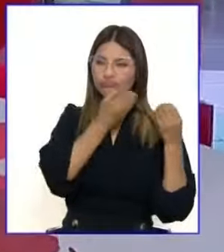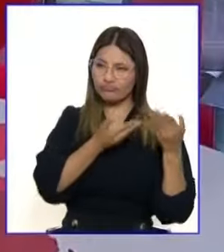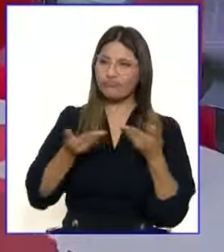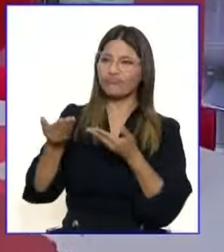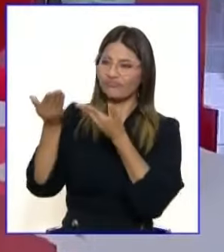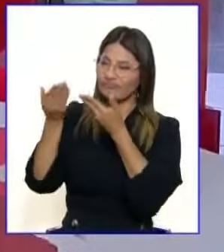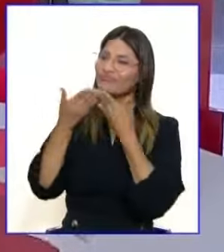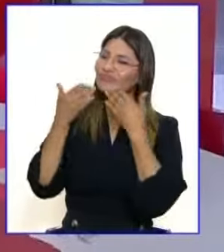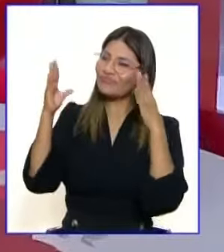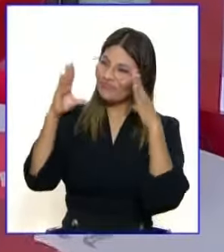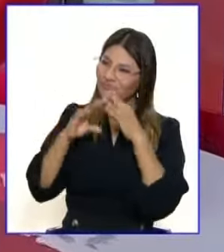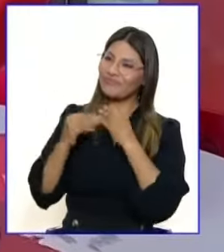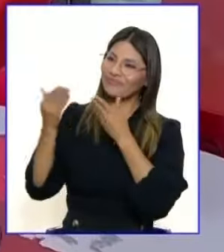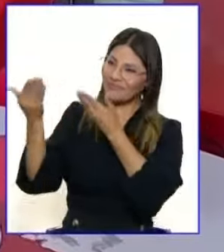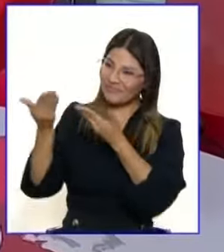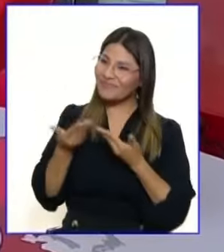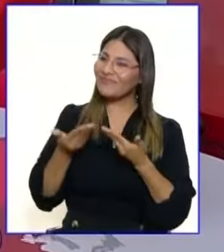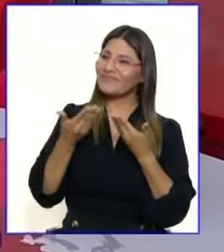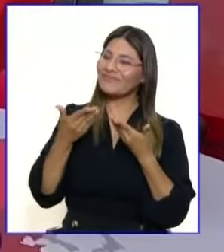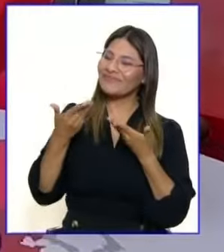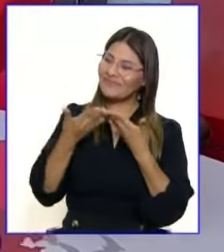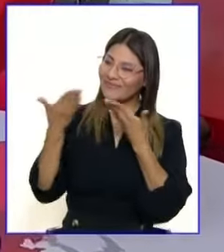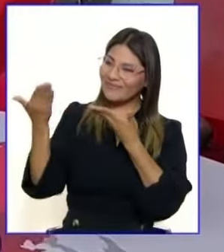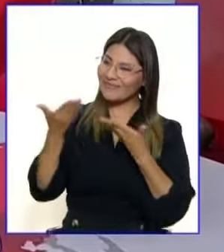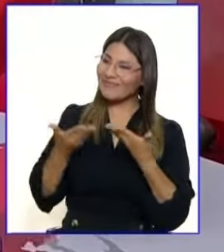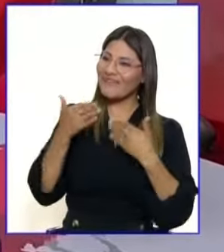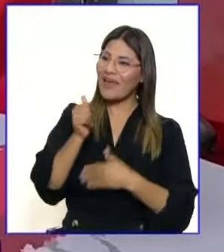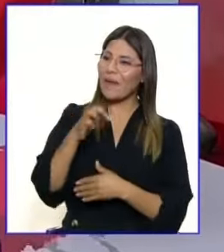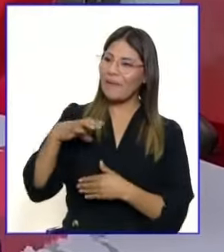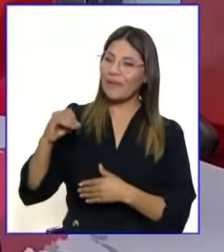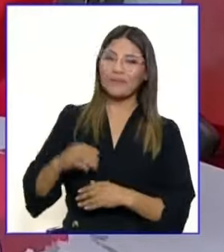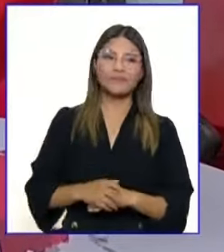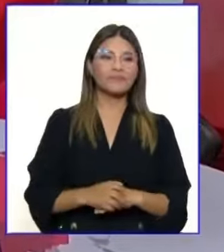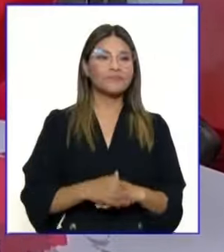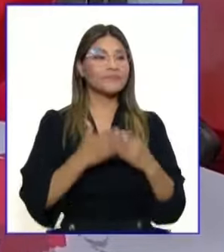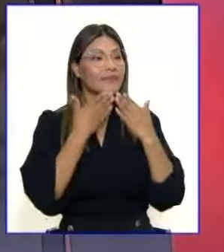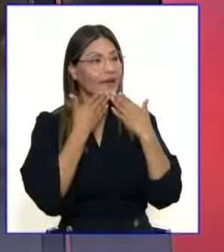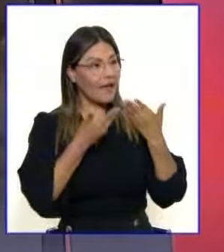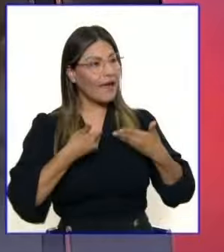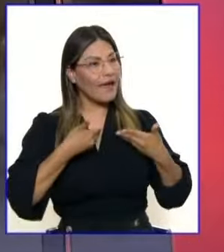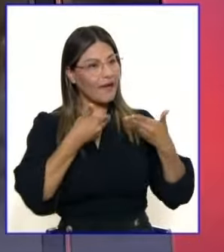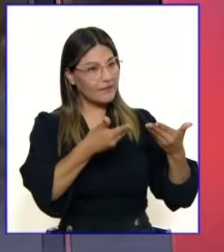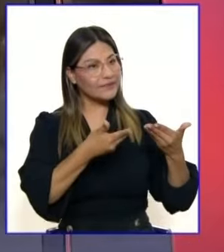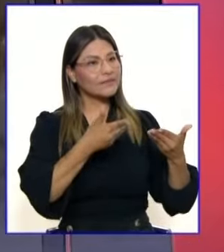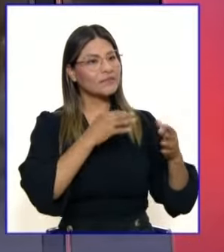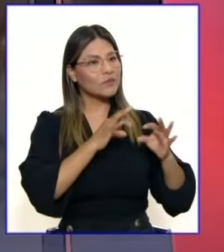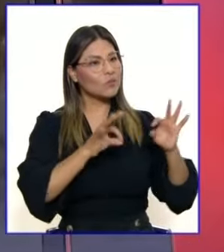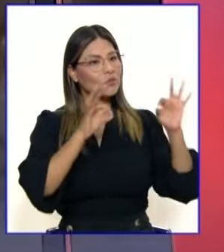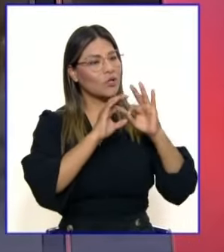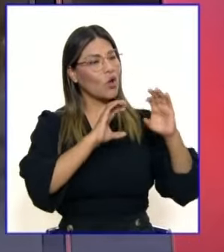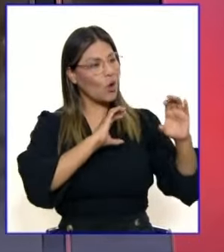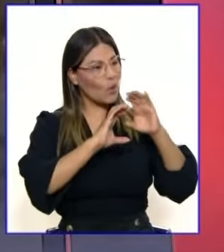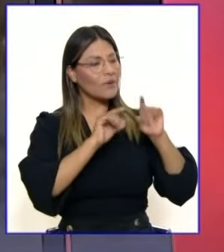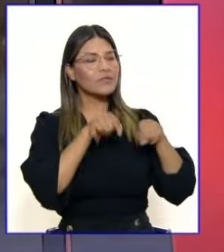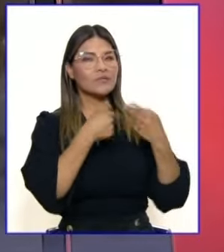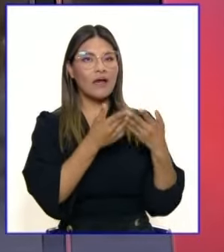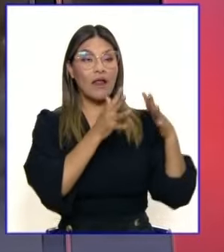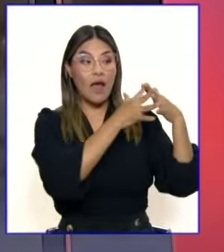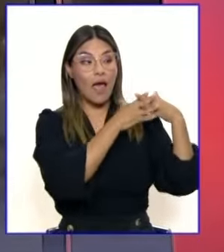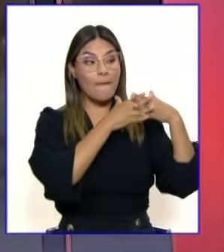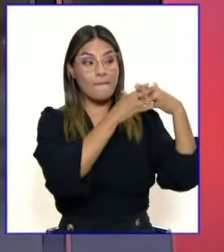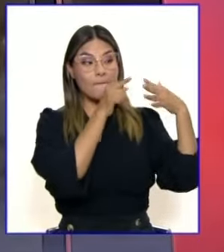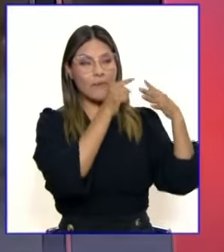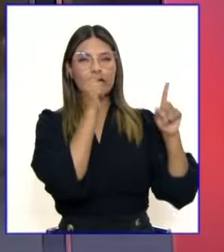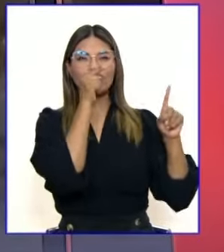Natalia? Bienvenida a Asia Pacífico 2024. Gracias, Jorge. Muy contenta de estar aquí para conversar sobre las prioridades de los Estados Unidos en el